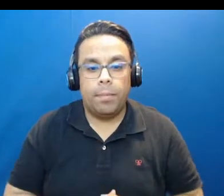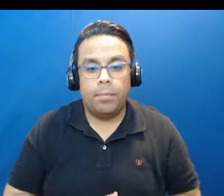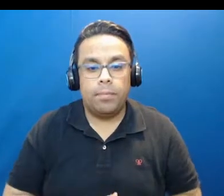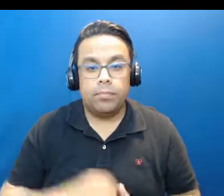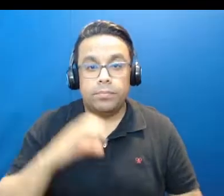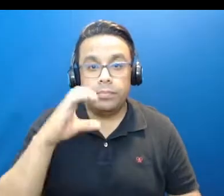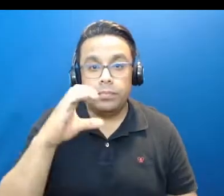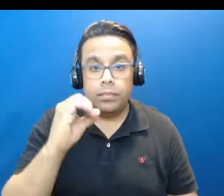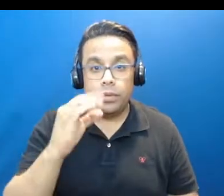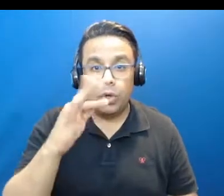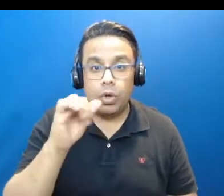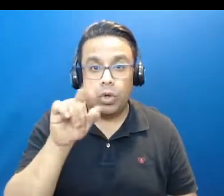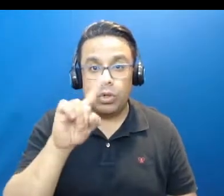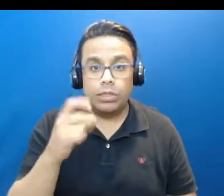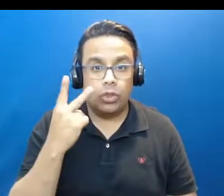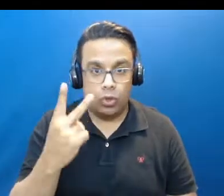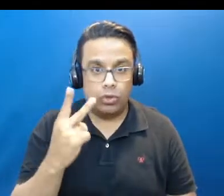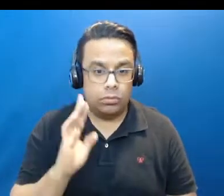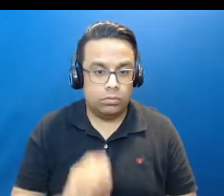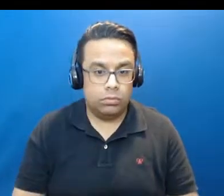cotas 2